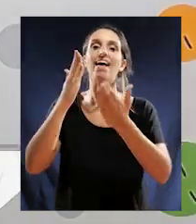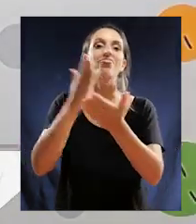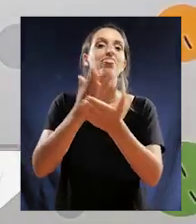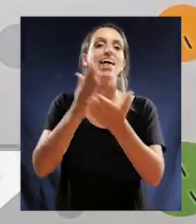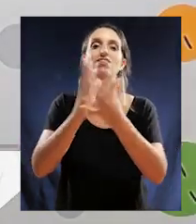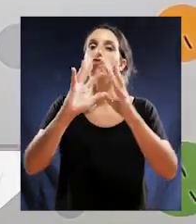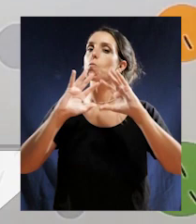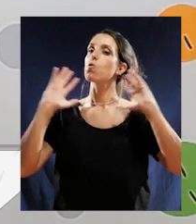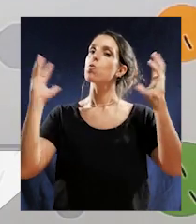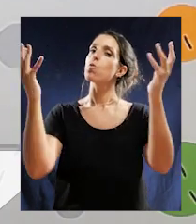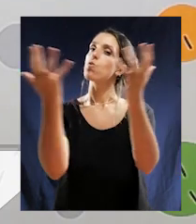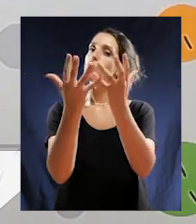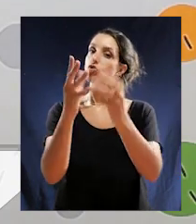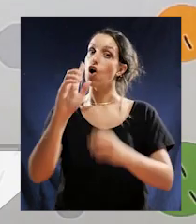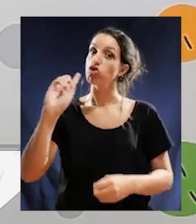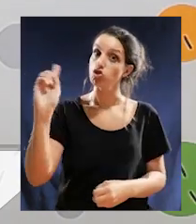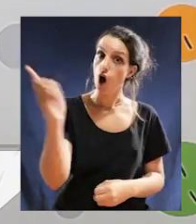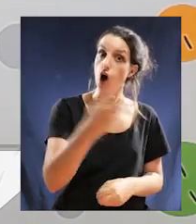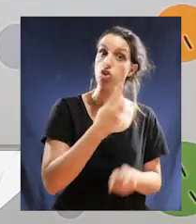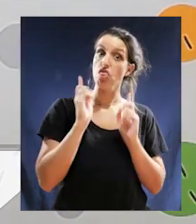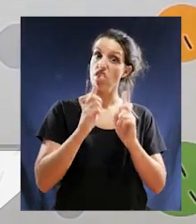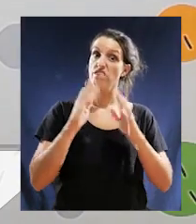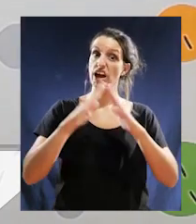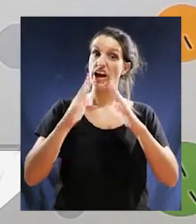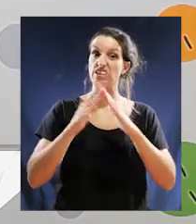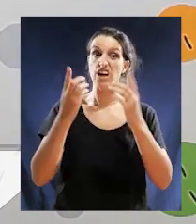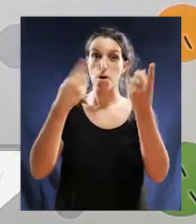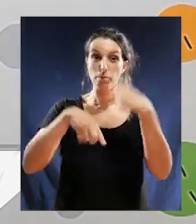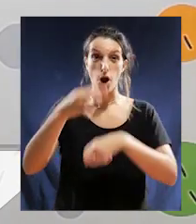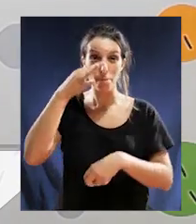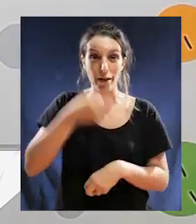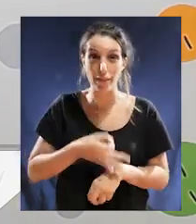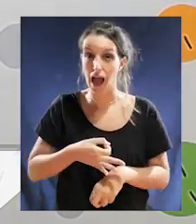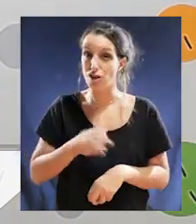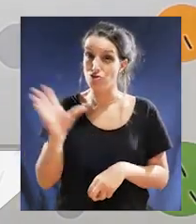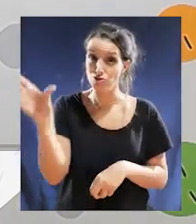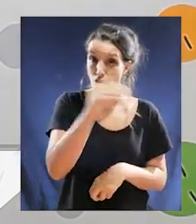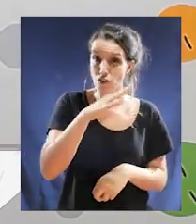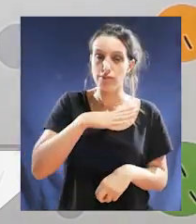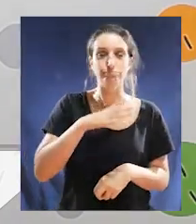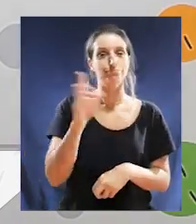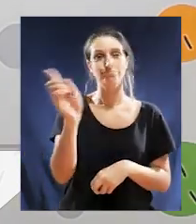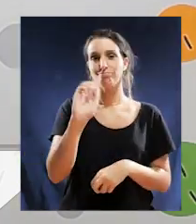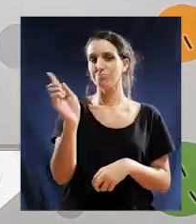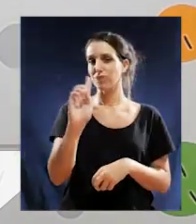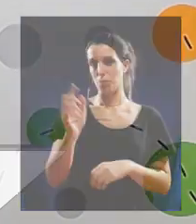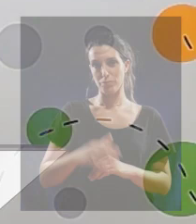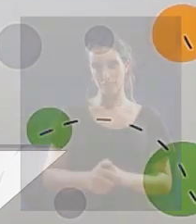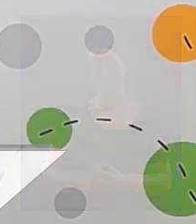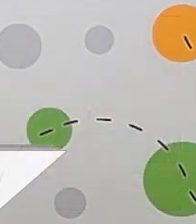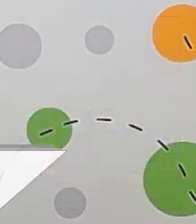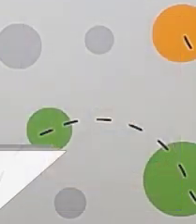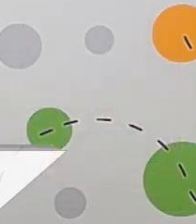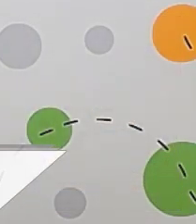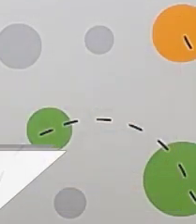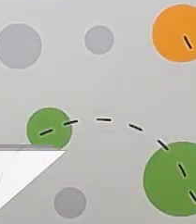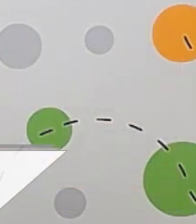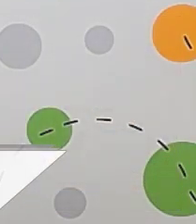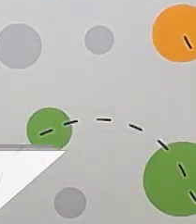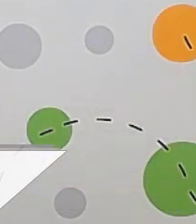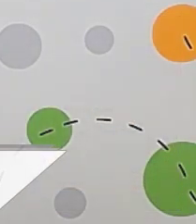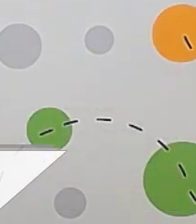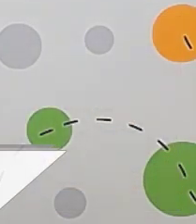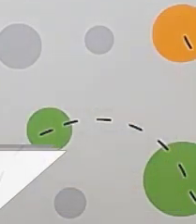que no todos están teniendo en nuestro país un tercer un tercer aspecto